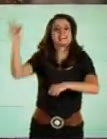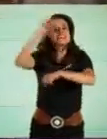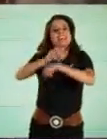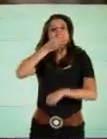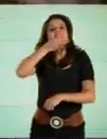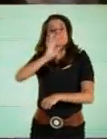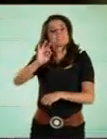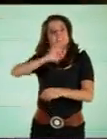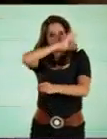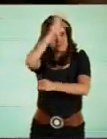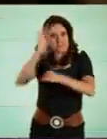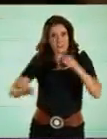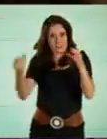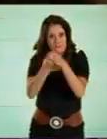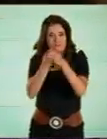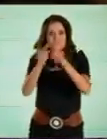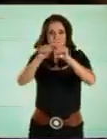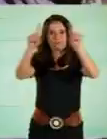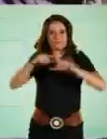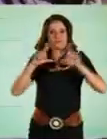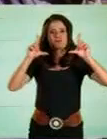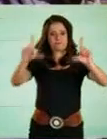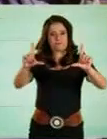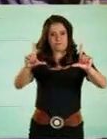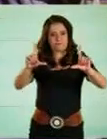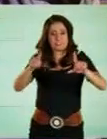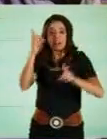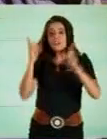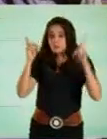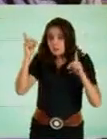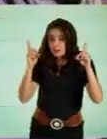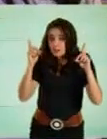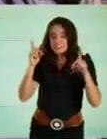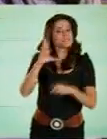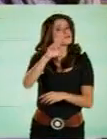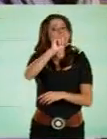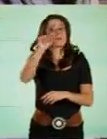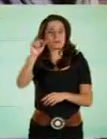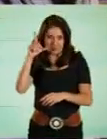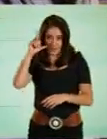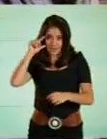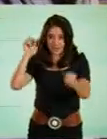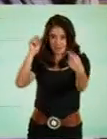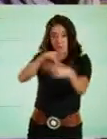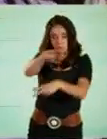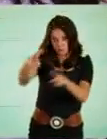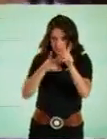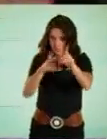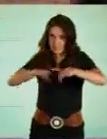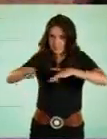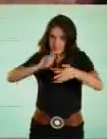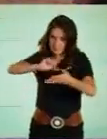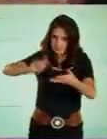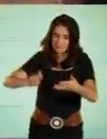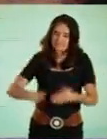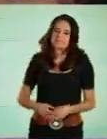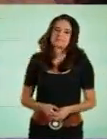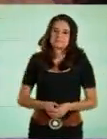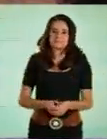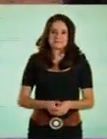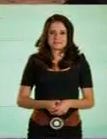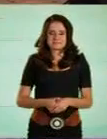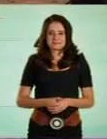fiesta de fin de curso. ¿Tienen alguna duda? ¡No! Bien, entonces nos vemos mañana. Sigan trabajando.